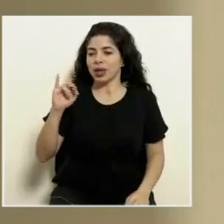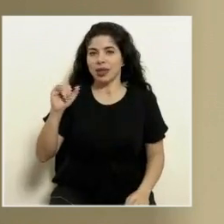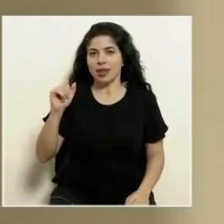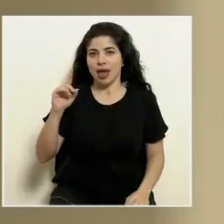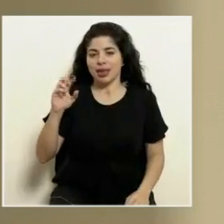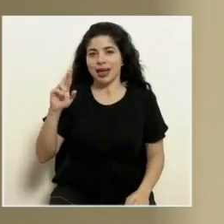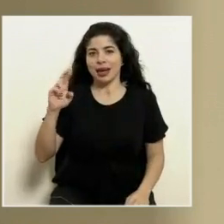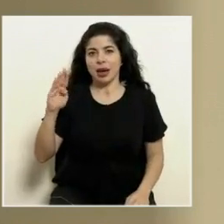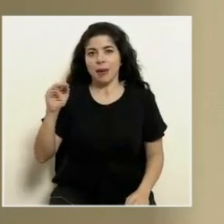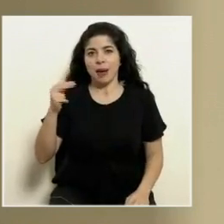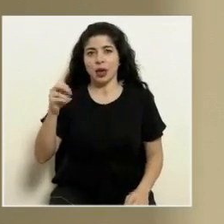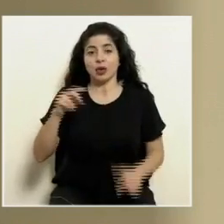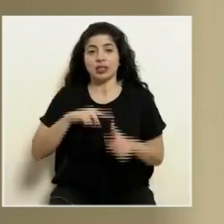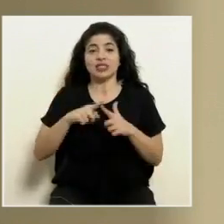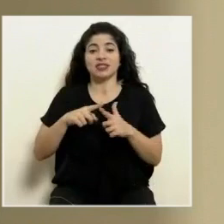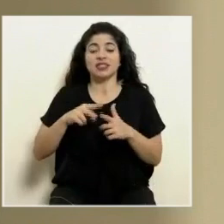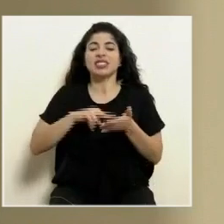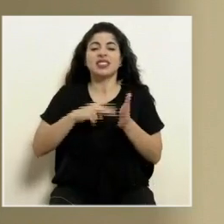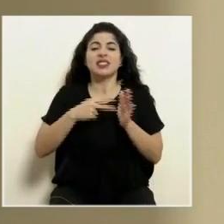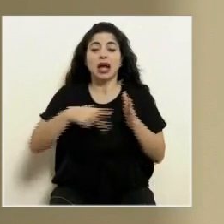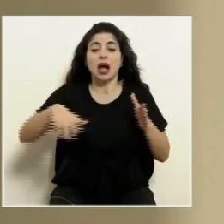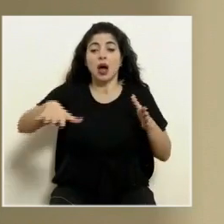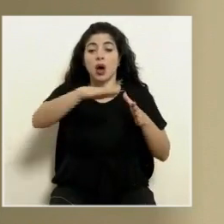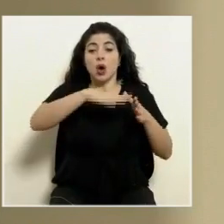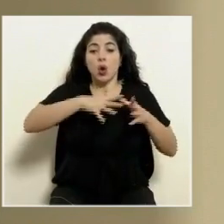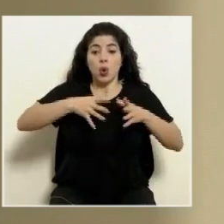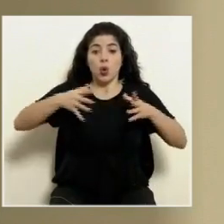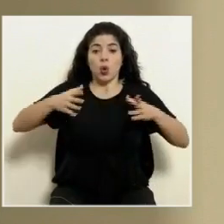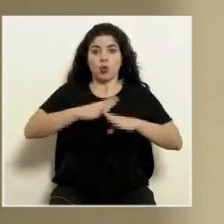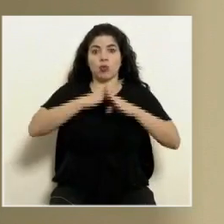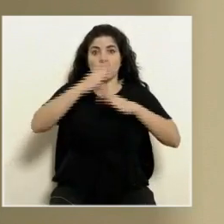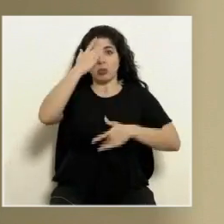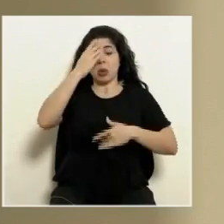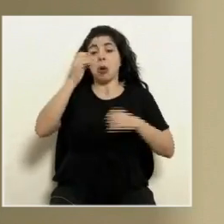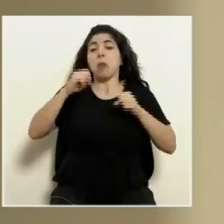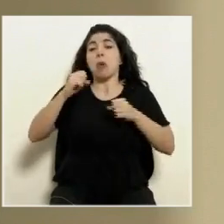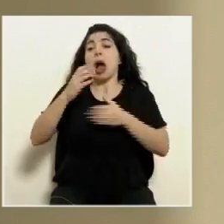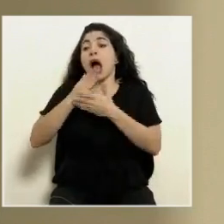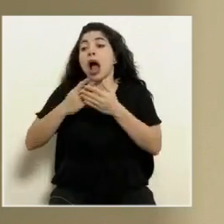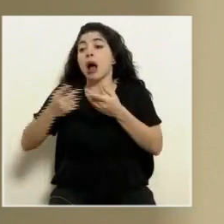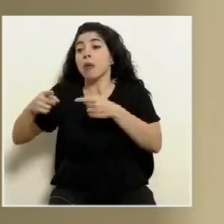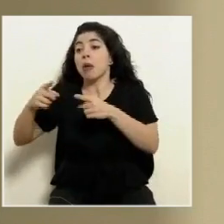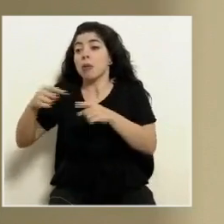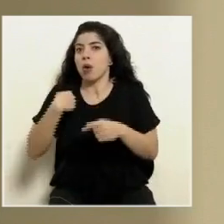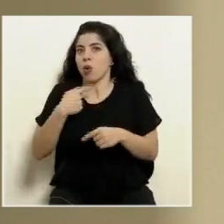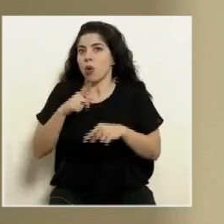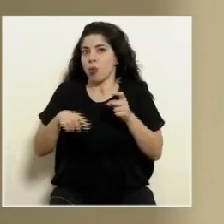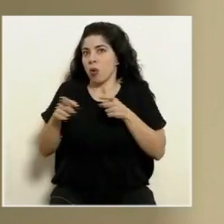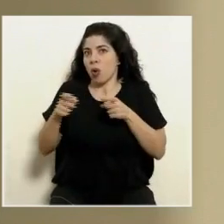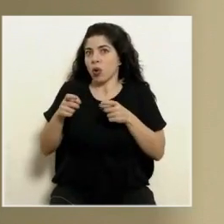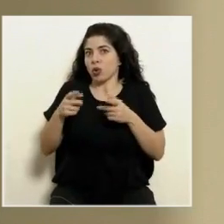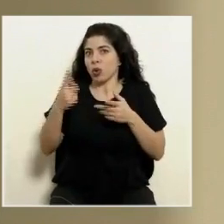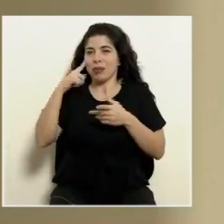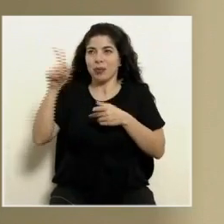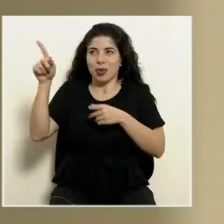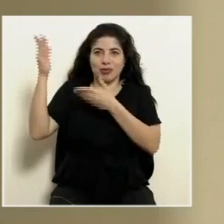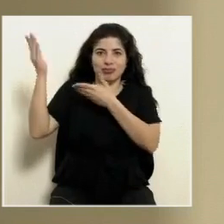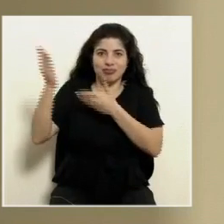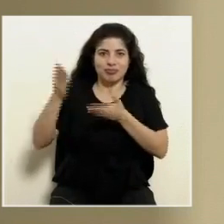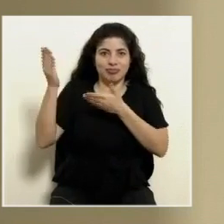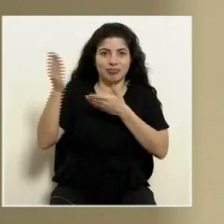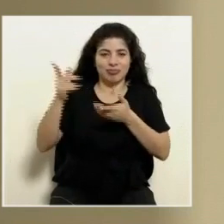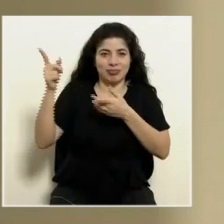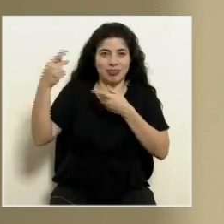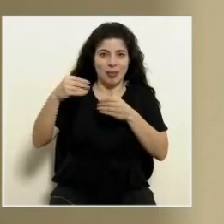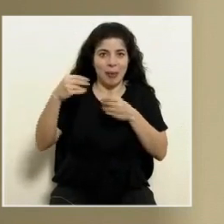antes de que finalice el año. Como lo hemos indicado, pueden haber cosas que sucedan que están completamente fuera de nuestro control en la cadena de distribución y de